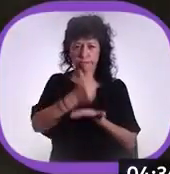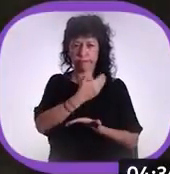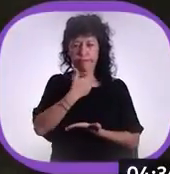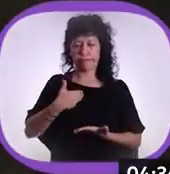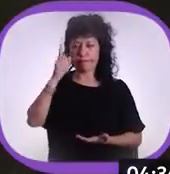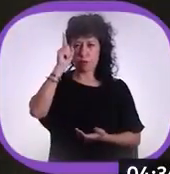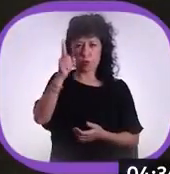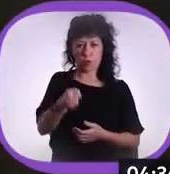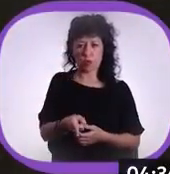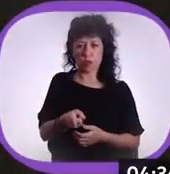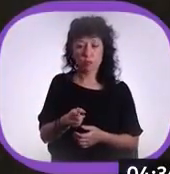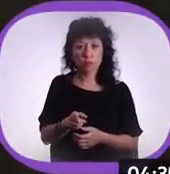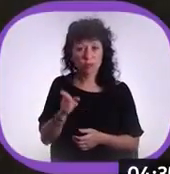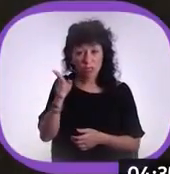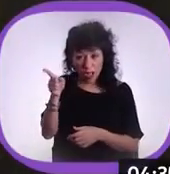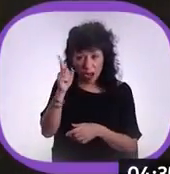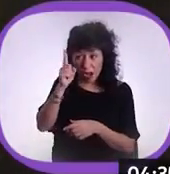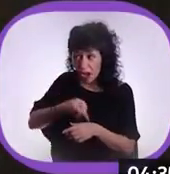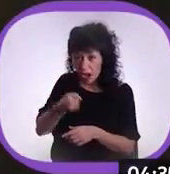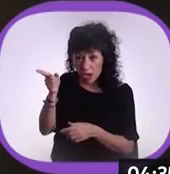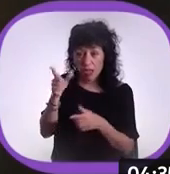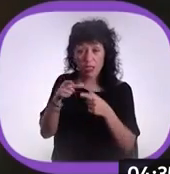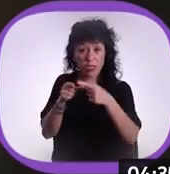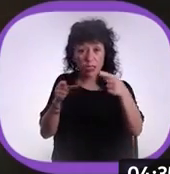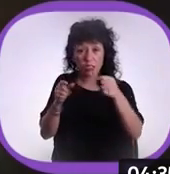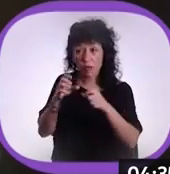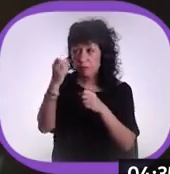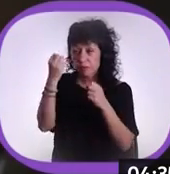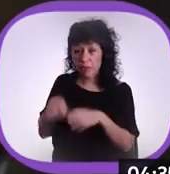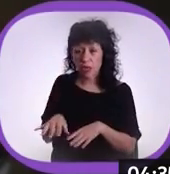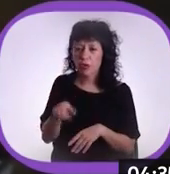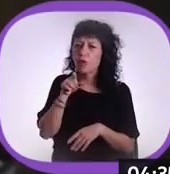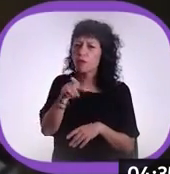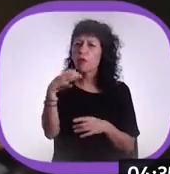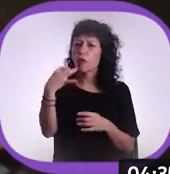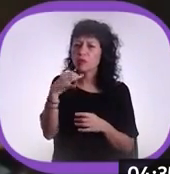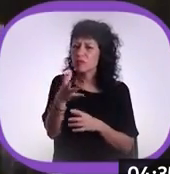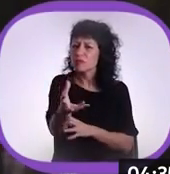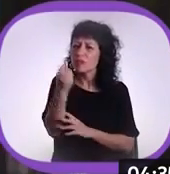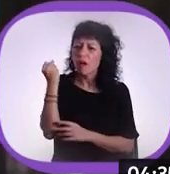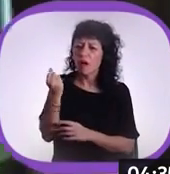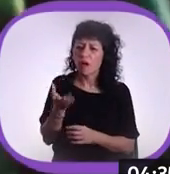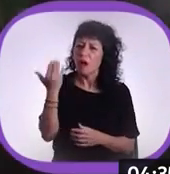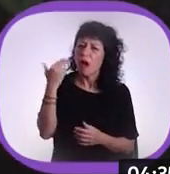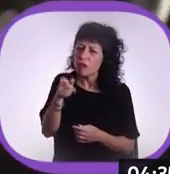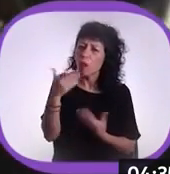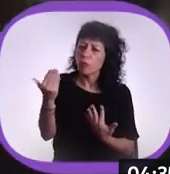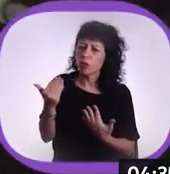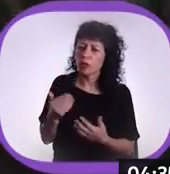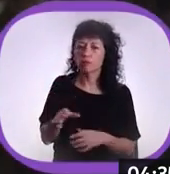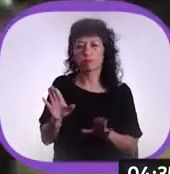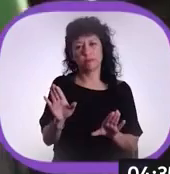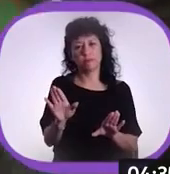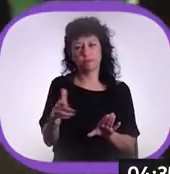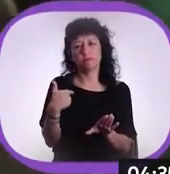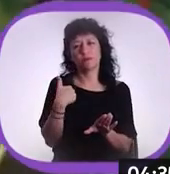líder que perdió la llave de batalla. Debiste arrebatársela al engreído cuando pudiste hacerlo. Al menos yo